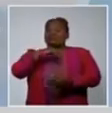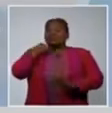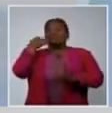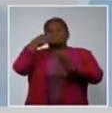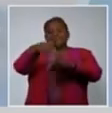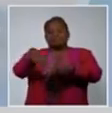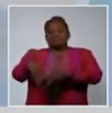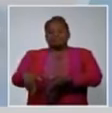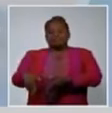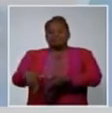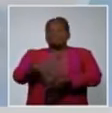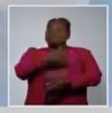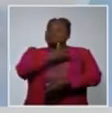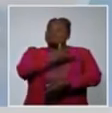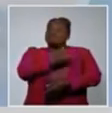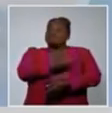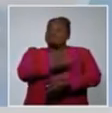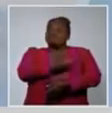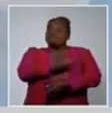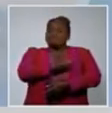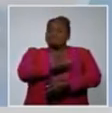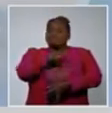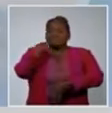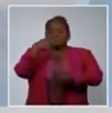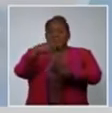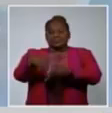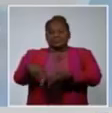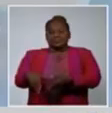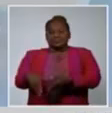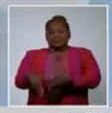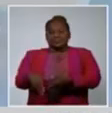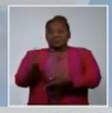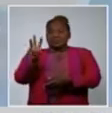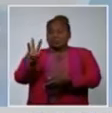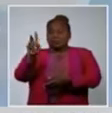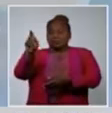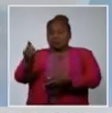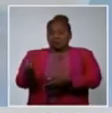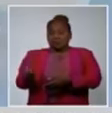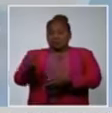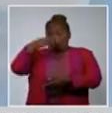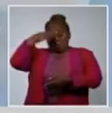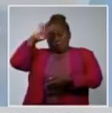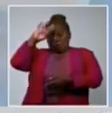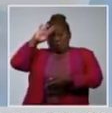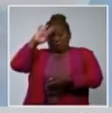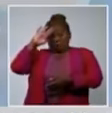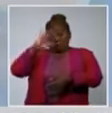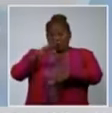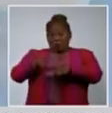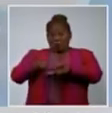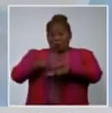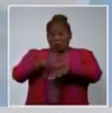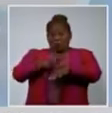lamentando el día del fallecimiento de tres personas en cuba con la con 19